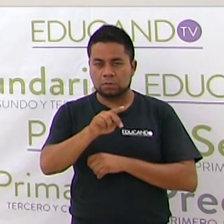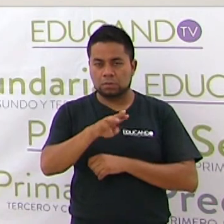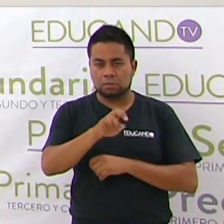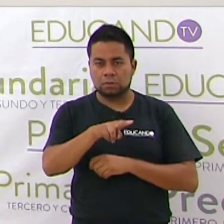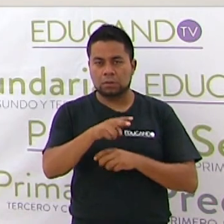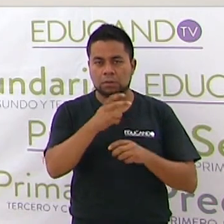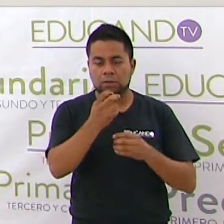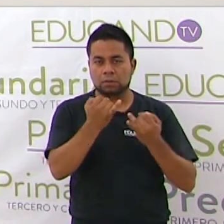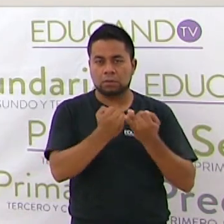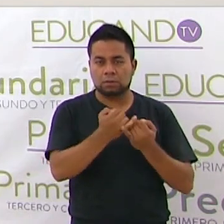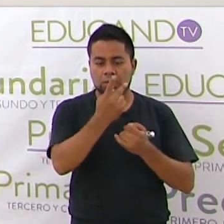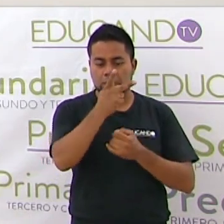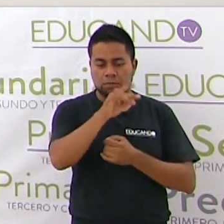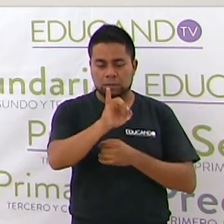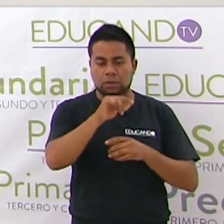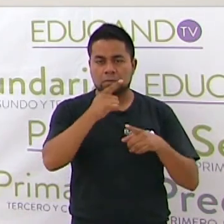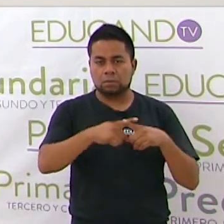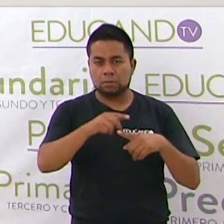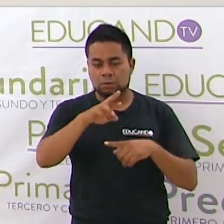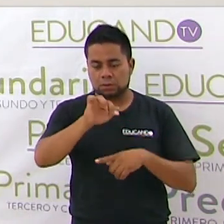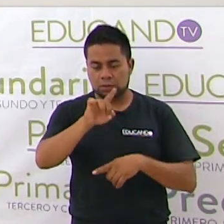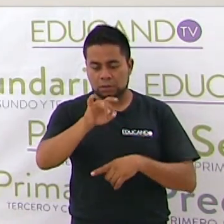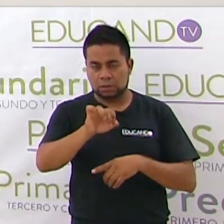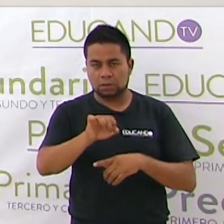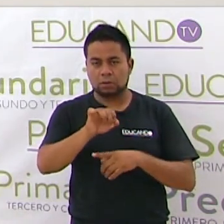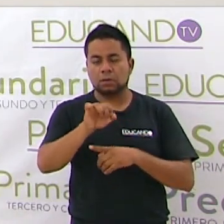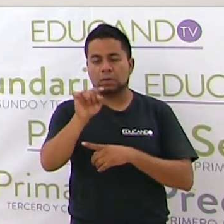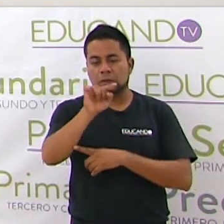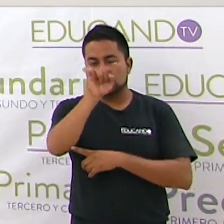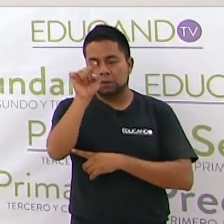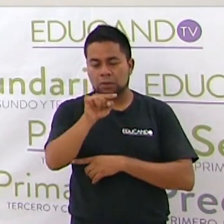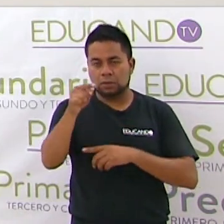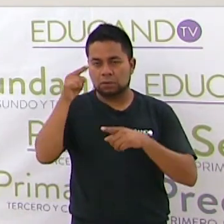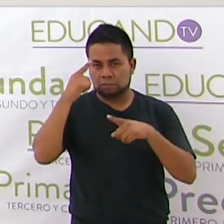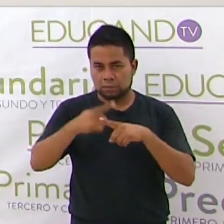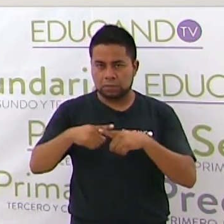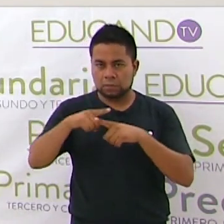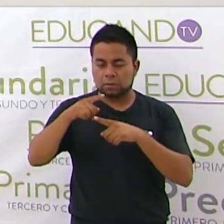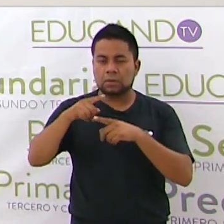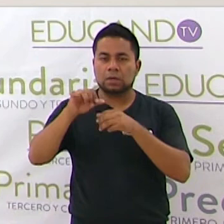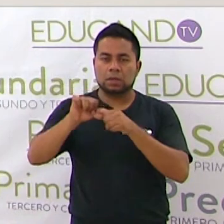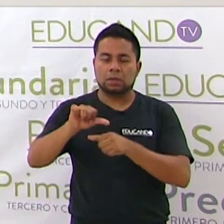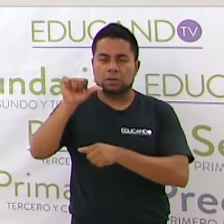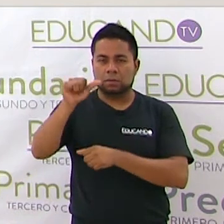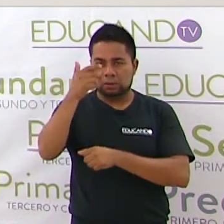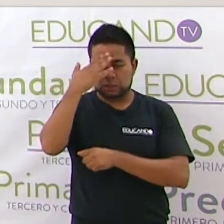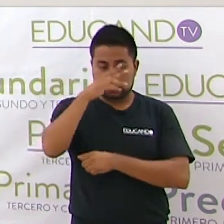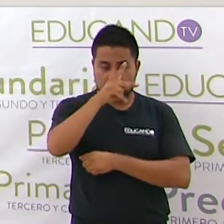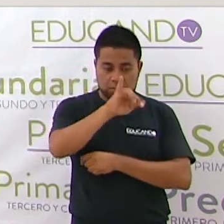pi por radio al cuadrado por altura. Entonces pi ya sabemos que es